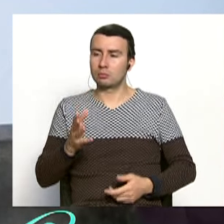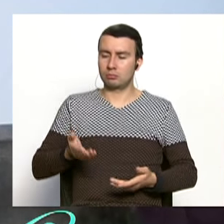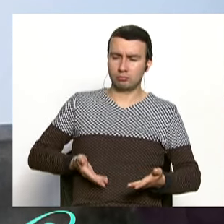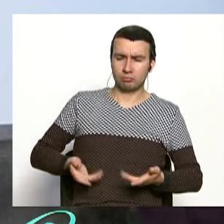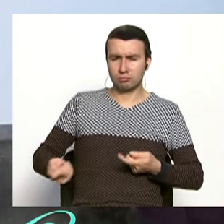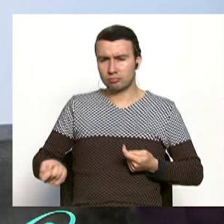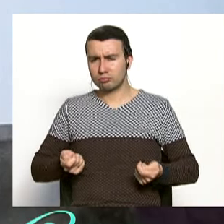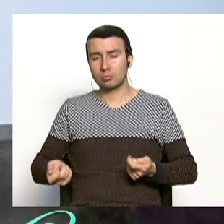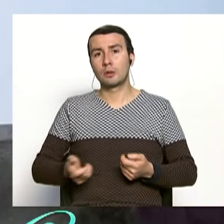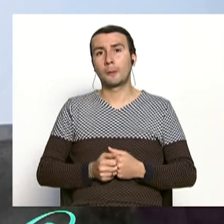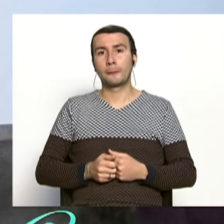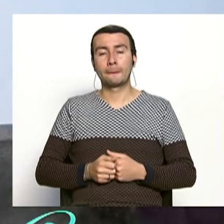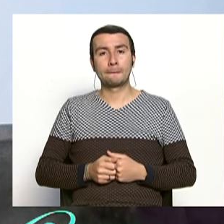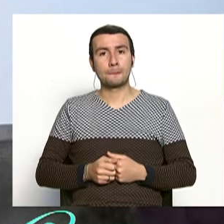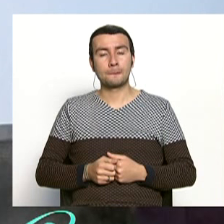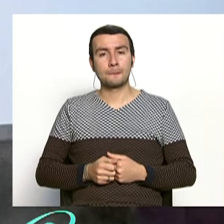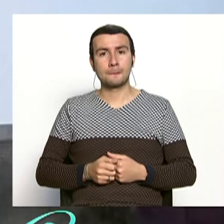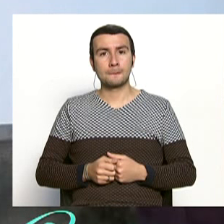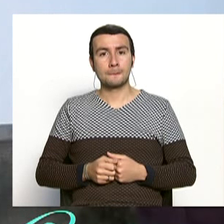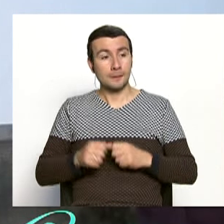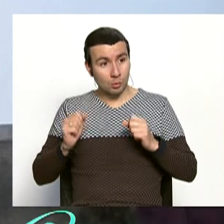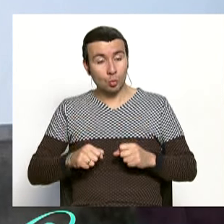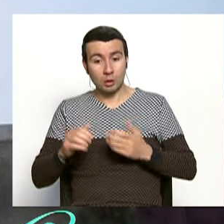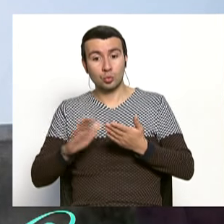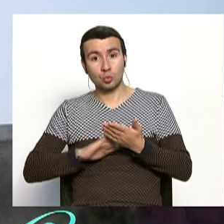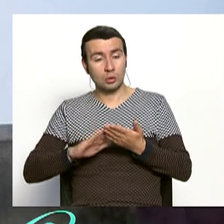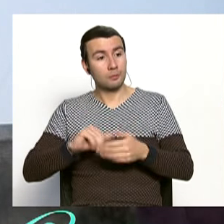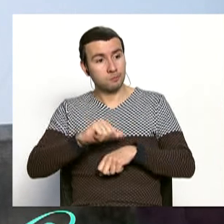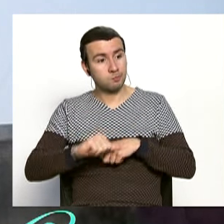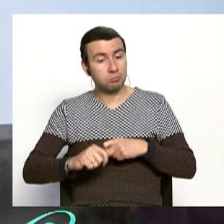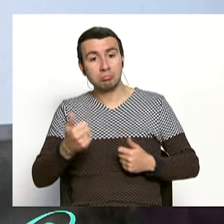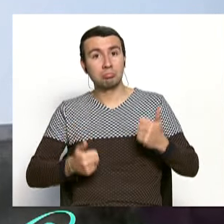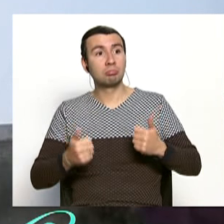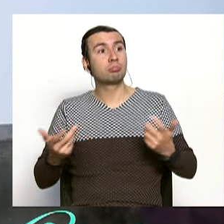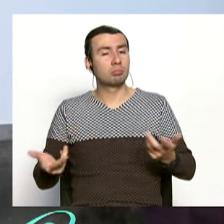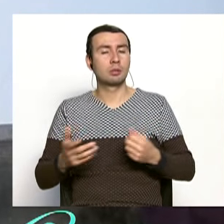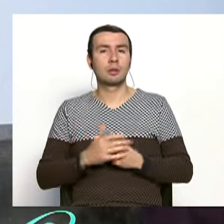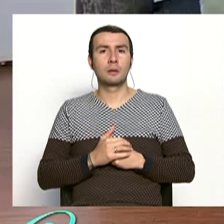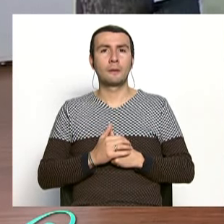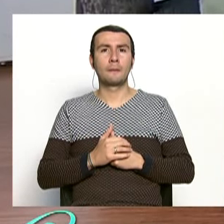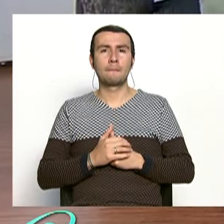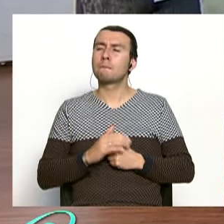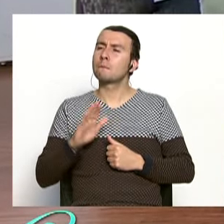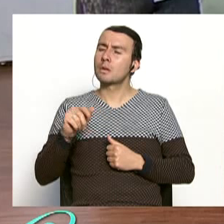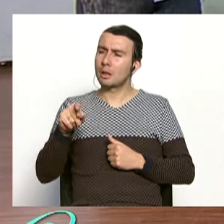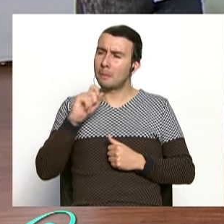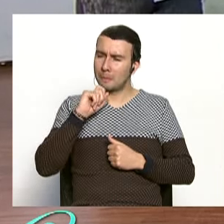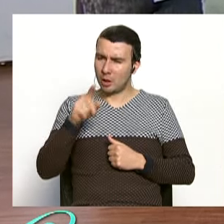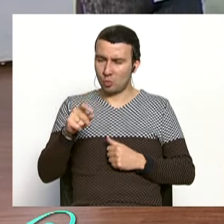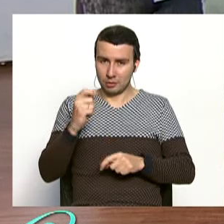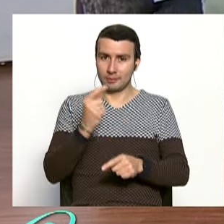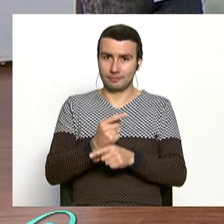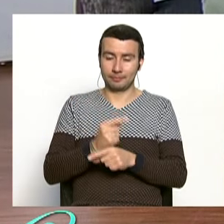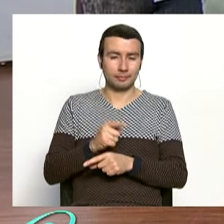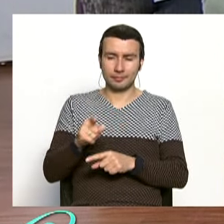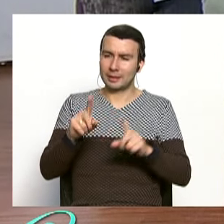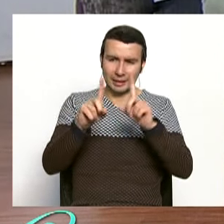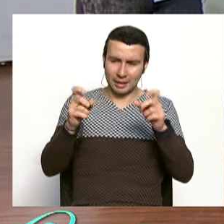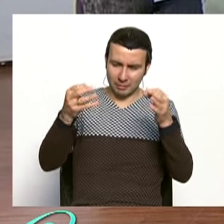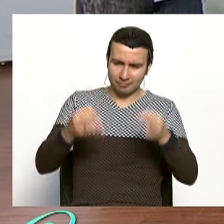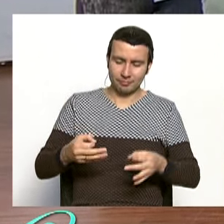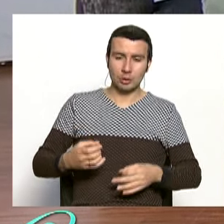y si es abordable pues quirúrgicamente obviamente Eh sí una una pregunta ahora que estamos hablando de ese tema